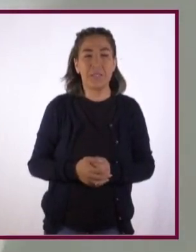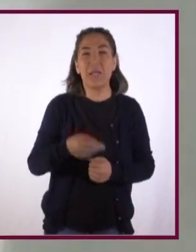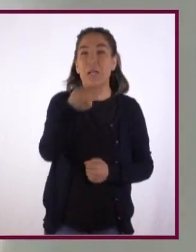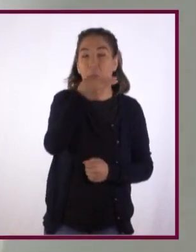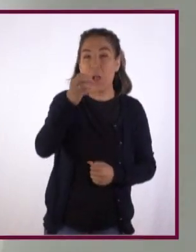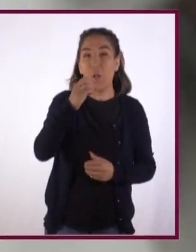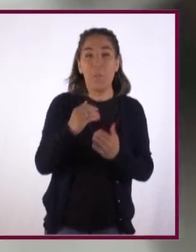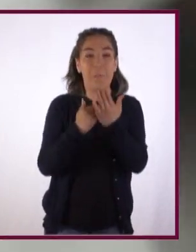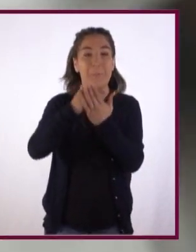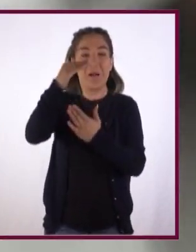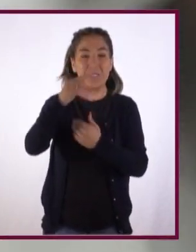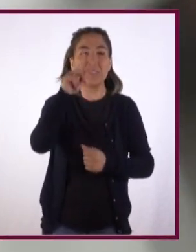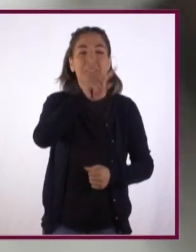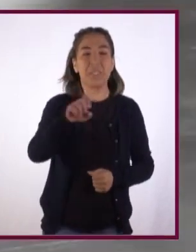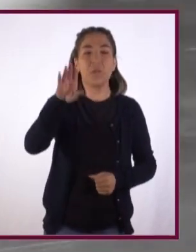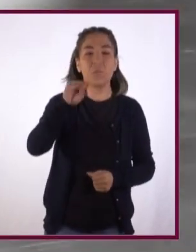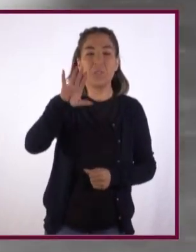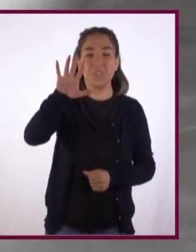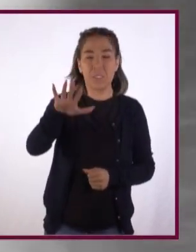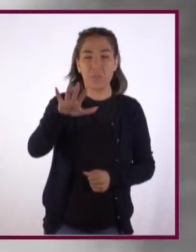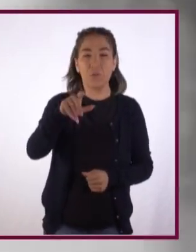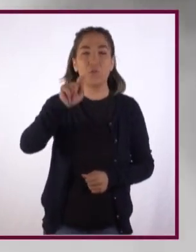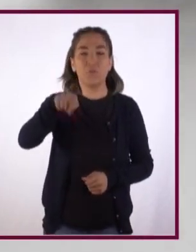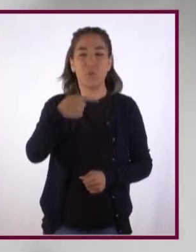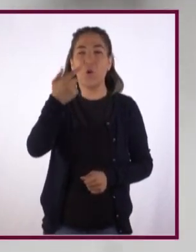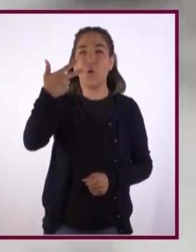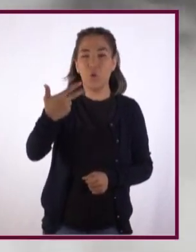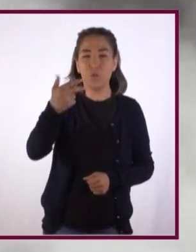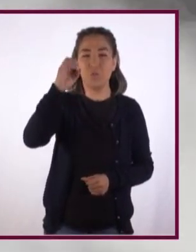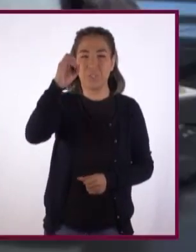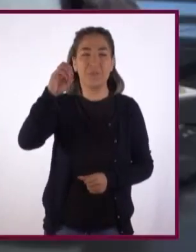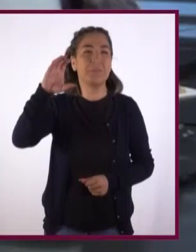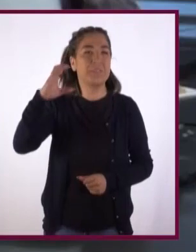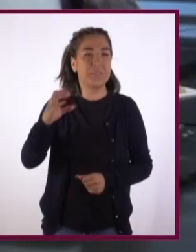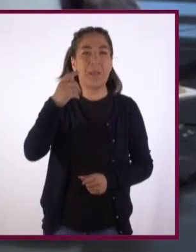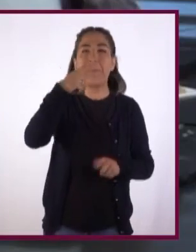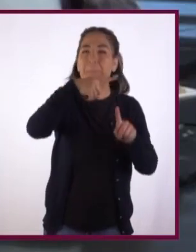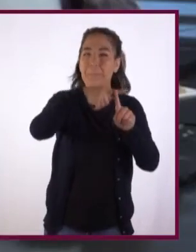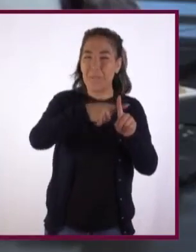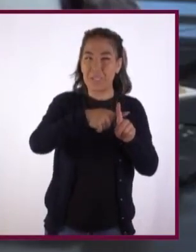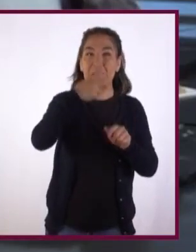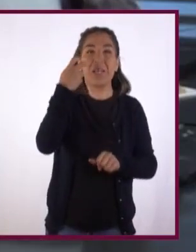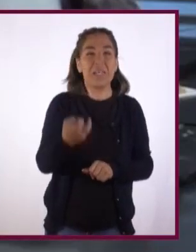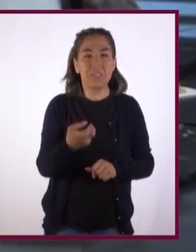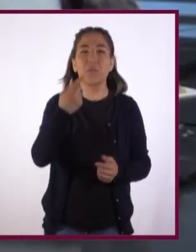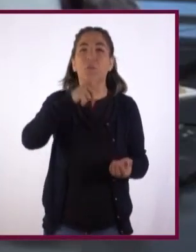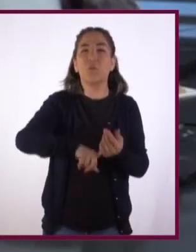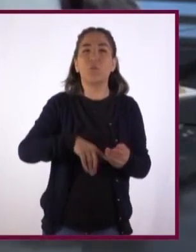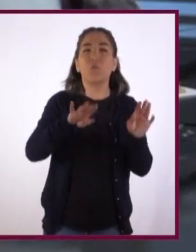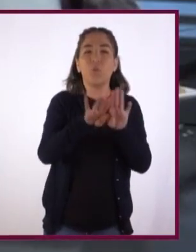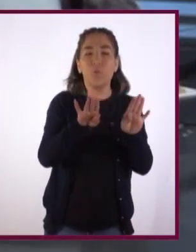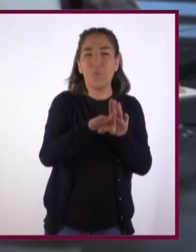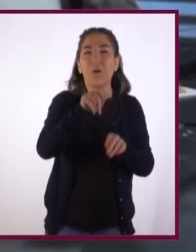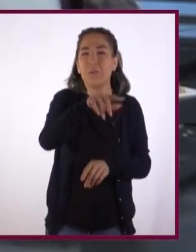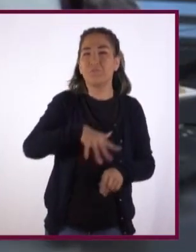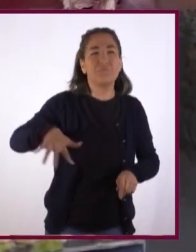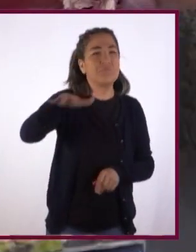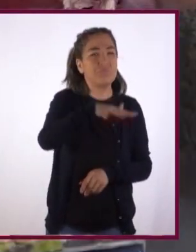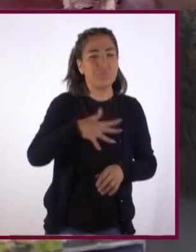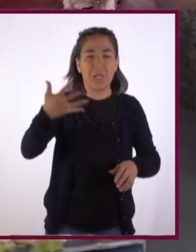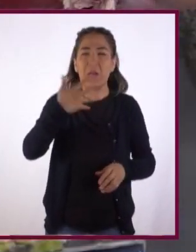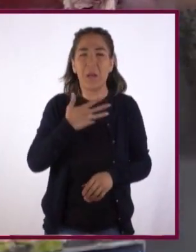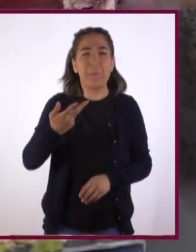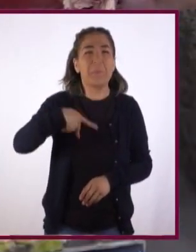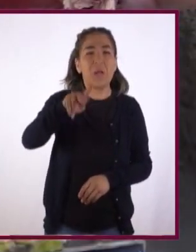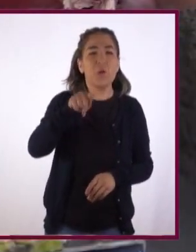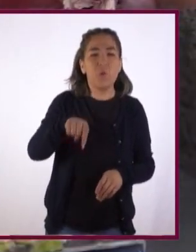temperatura igual o menor a menos 195.8 grados centígrados. El nitrógeno se encuentra de manera natural en nuestra